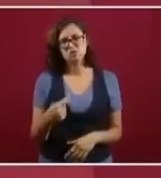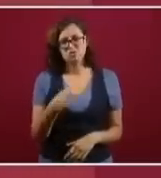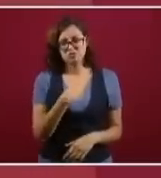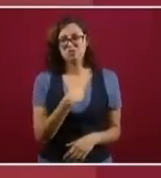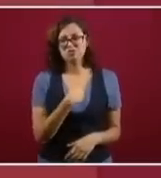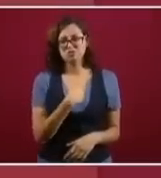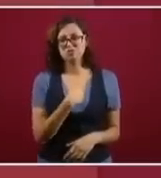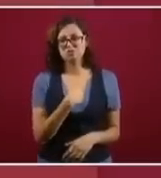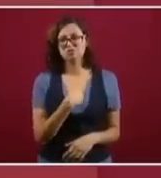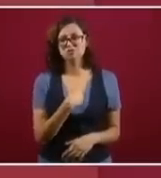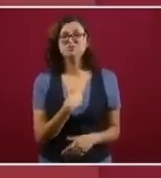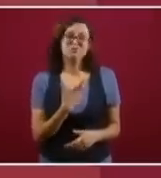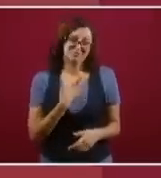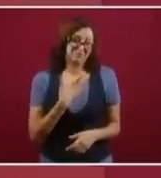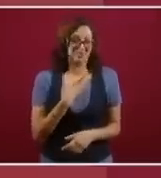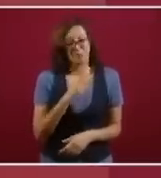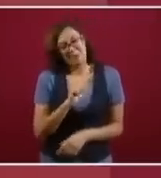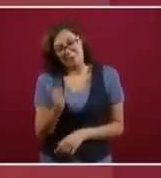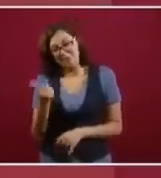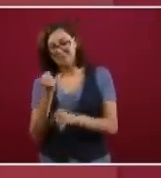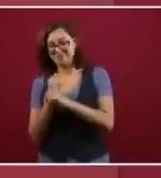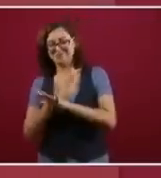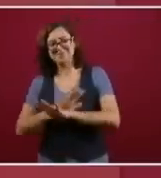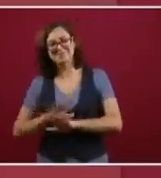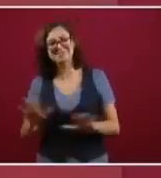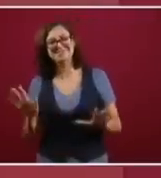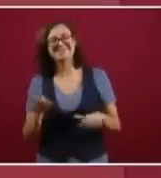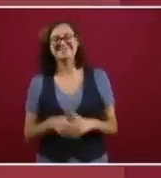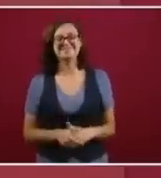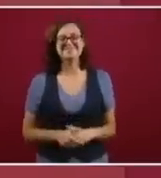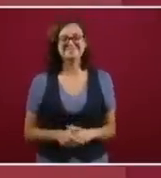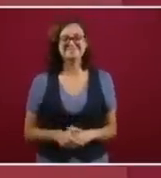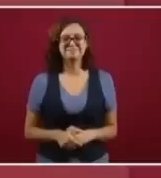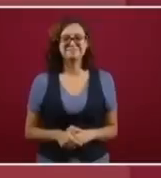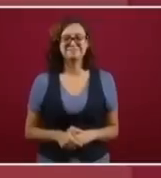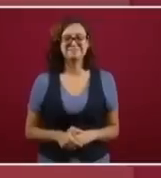sí, otros datos.